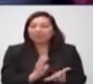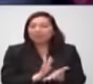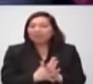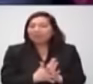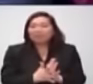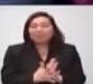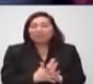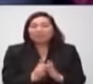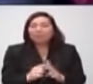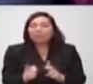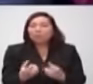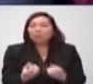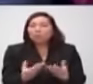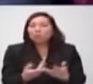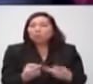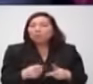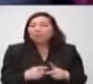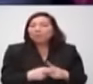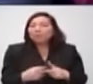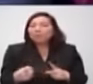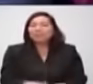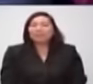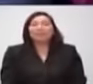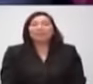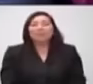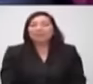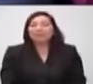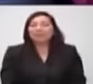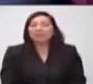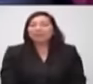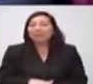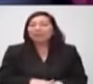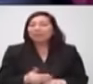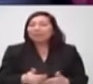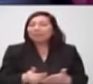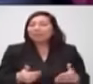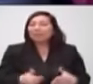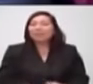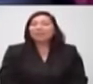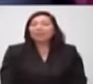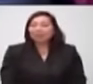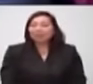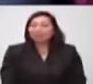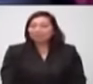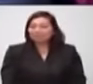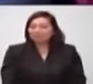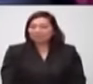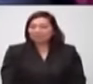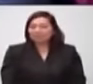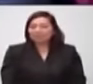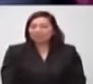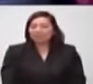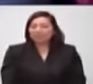para nadie escapa, o para muchos no escapa, el caos también que se vivió de la gestión anterior, ¿no?